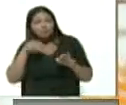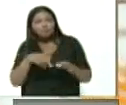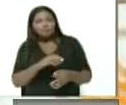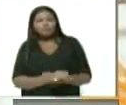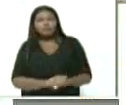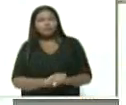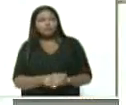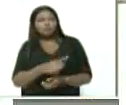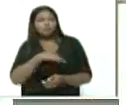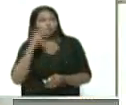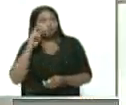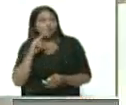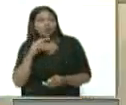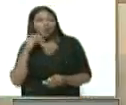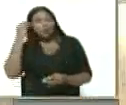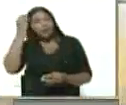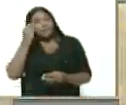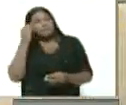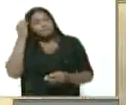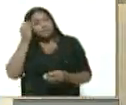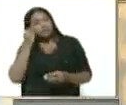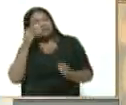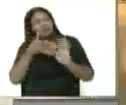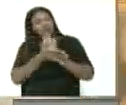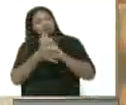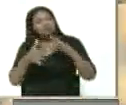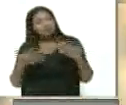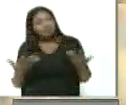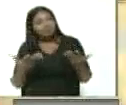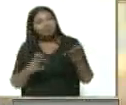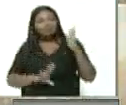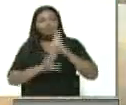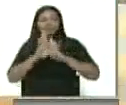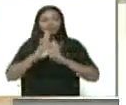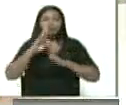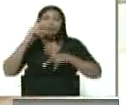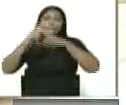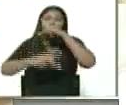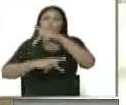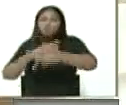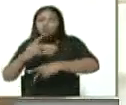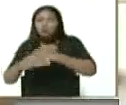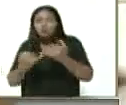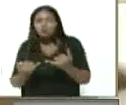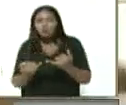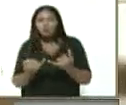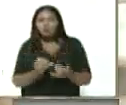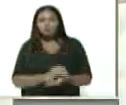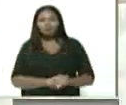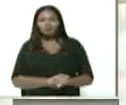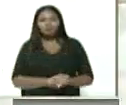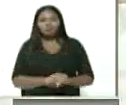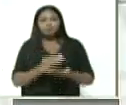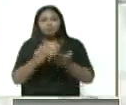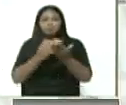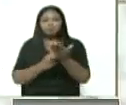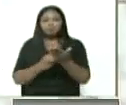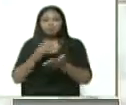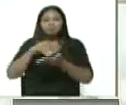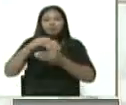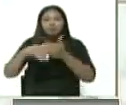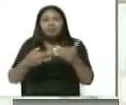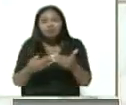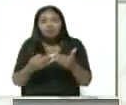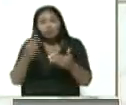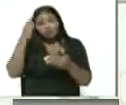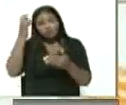emitir alguna opinión sobre digamos el desarrollo del proceso tiene que ser previamente establecido con él con